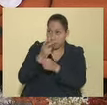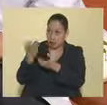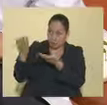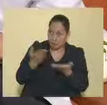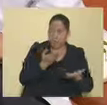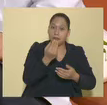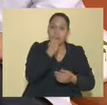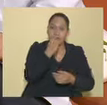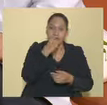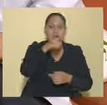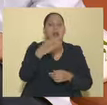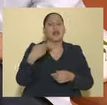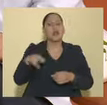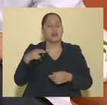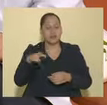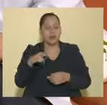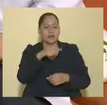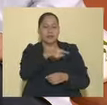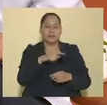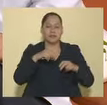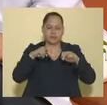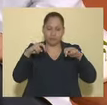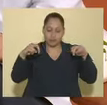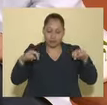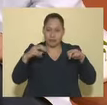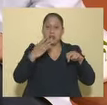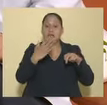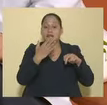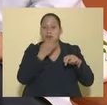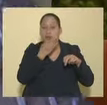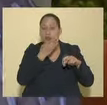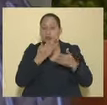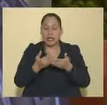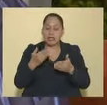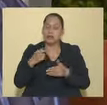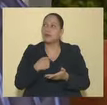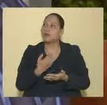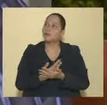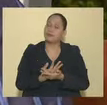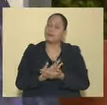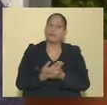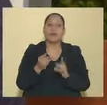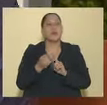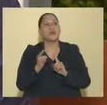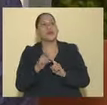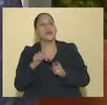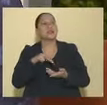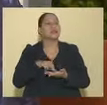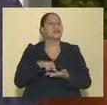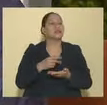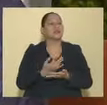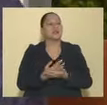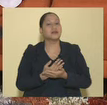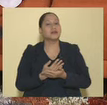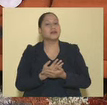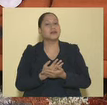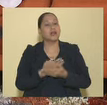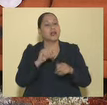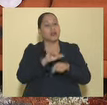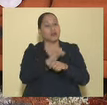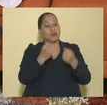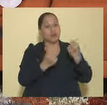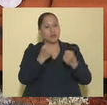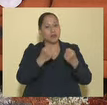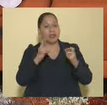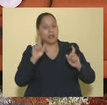entonces llegas al restaurante, obviamente 5 minutos antes de la cita, lo estás esperando en la puerta. Cuando llega en el coche,